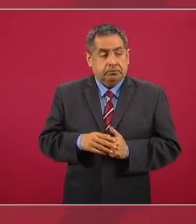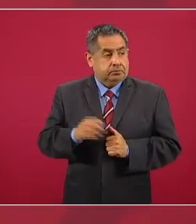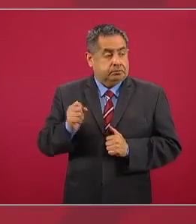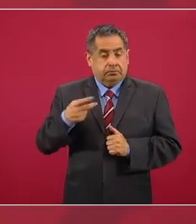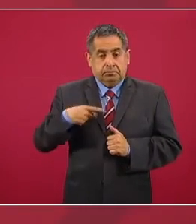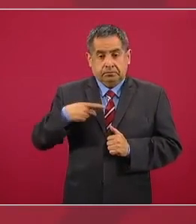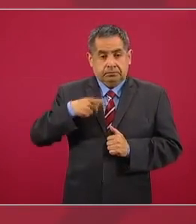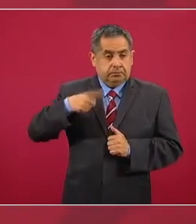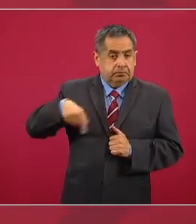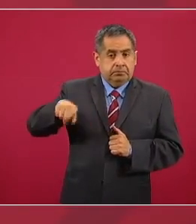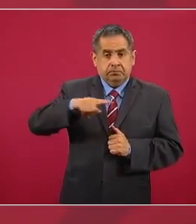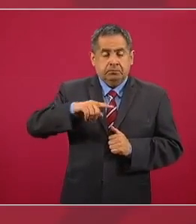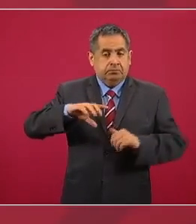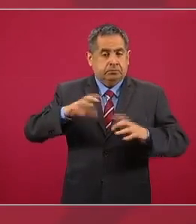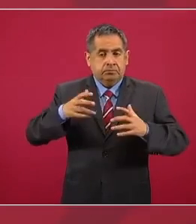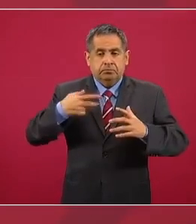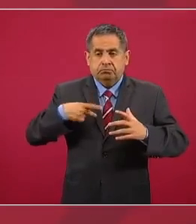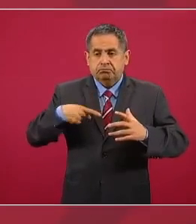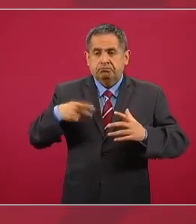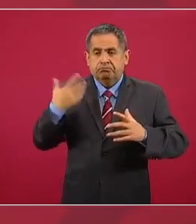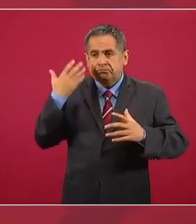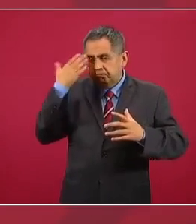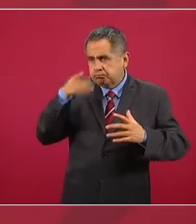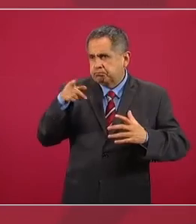muchos van a saber